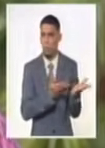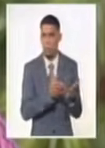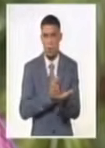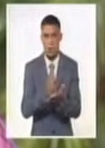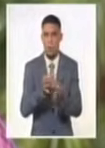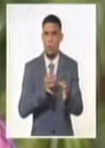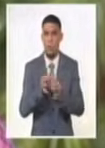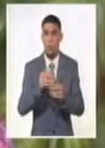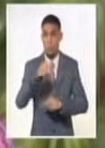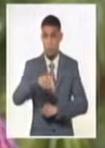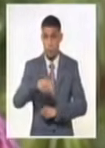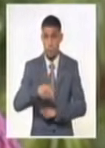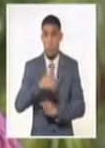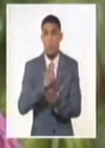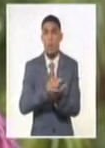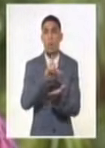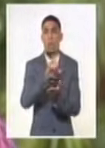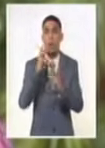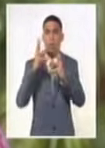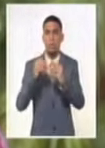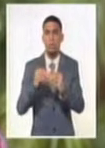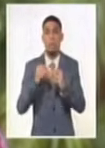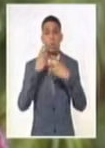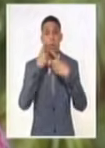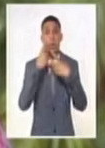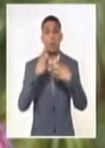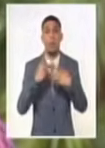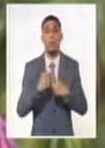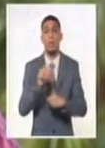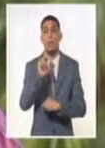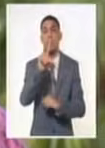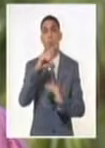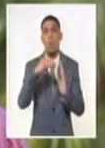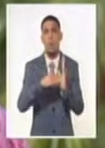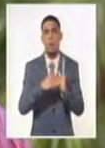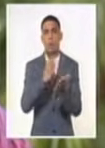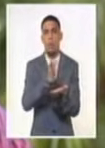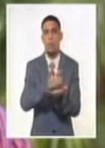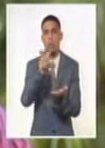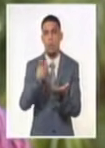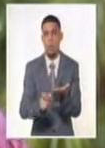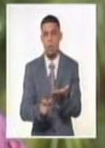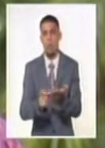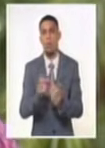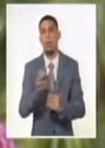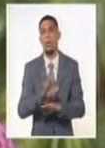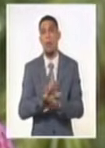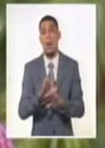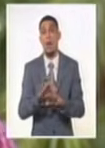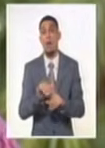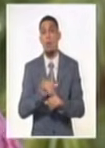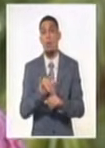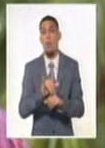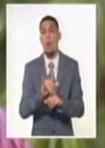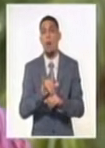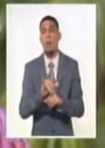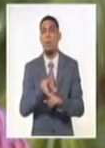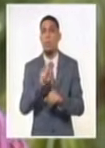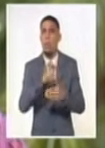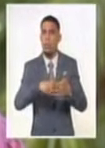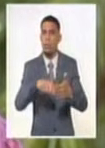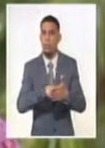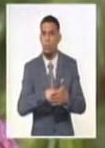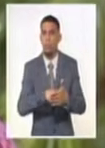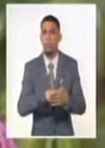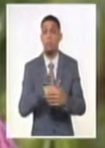nuestras escuelas tienen una matrícula importante que se ha descentralizado. Más de 2.000 estudiantes han sido descentralizados, ya sea de las escuelas nacionales, de nuestras 6